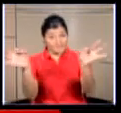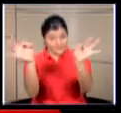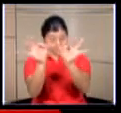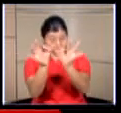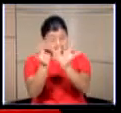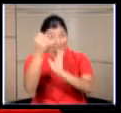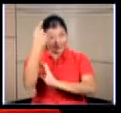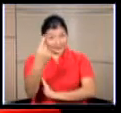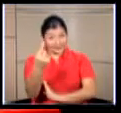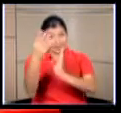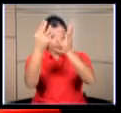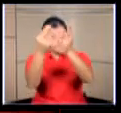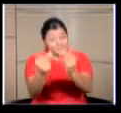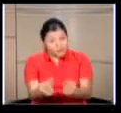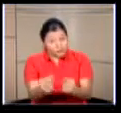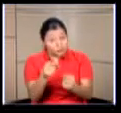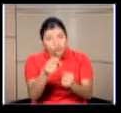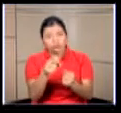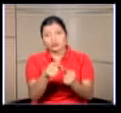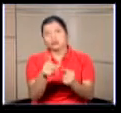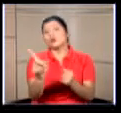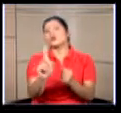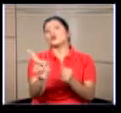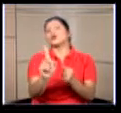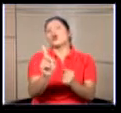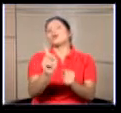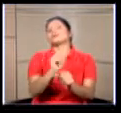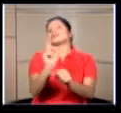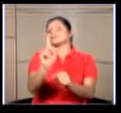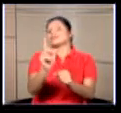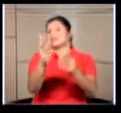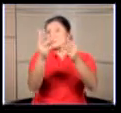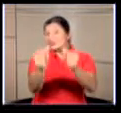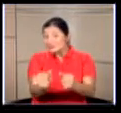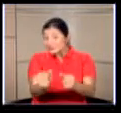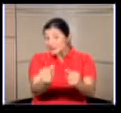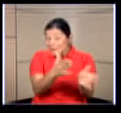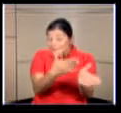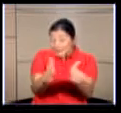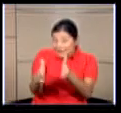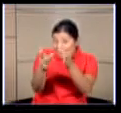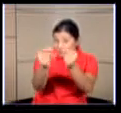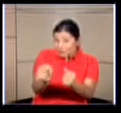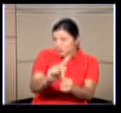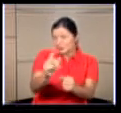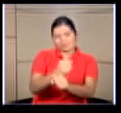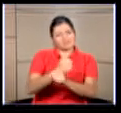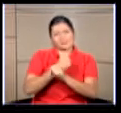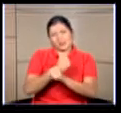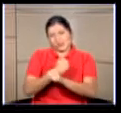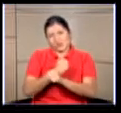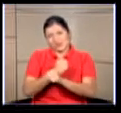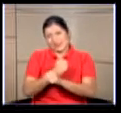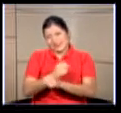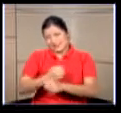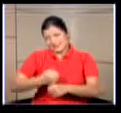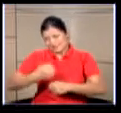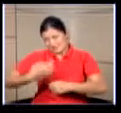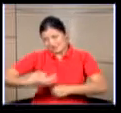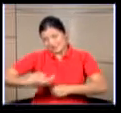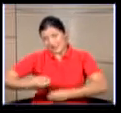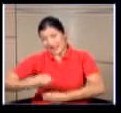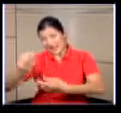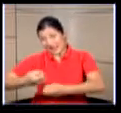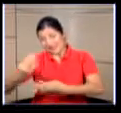en realidad, no es una certeza plena de que lo que está ahí estipulado vaya a ser gastado, es un proceso complejo